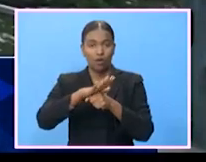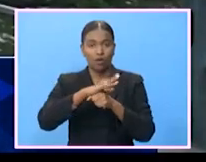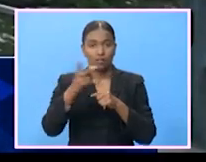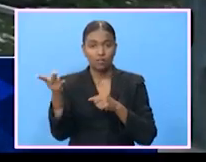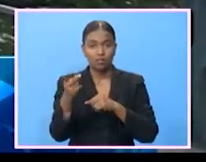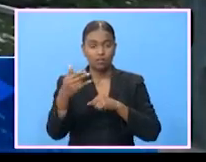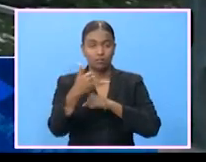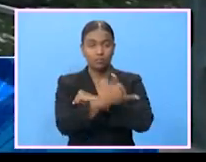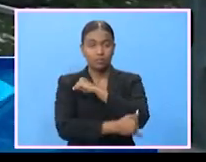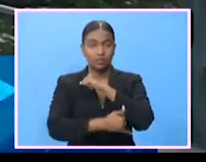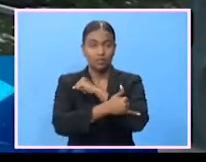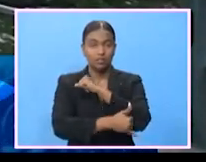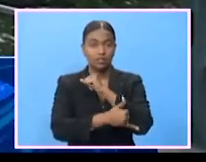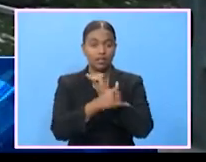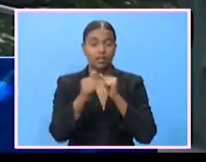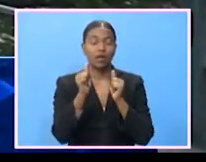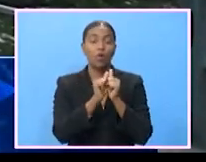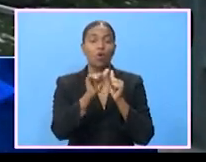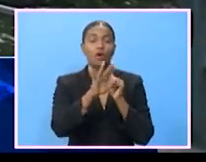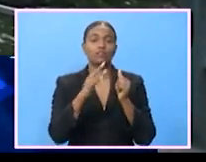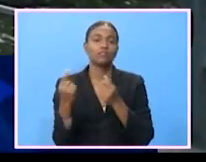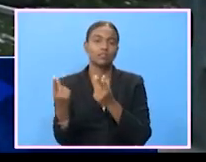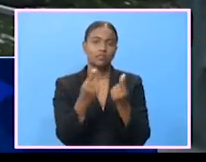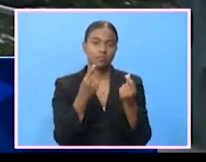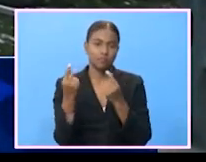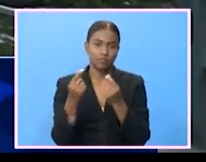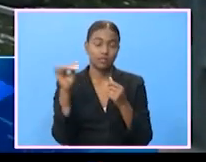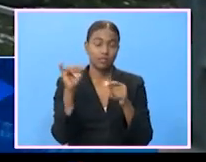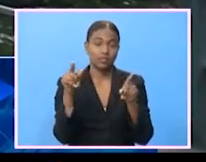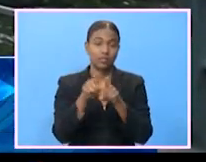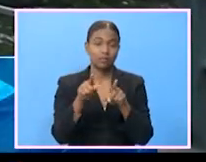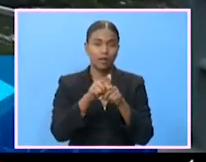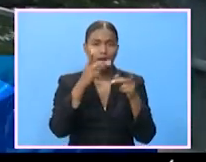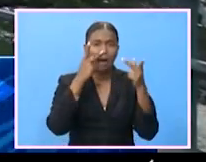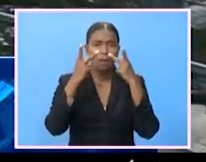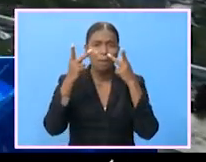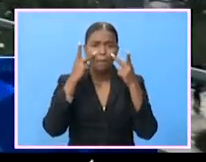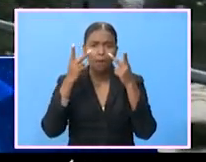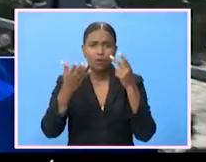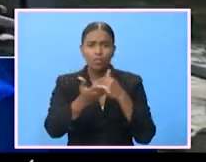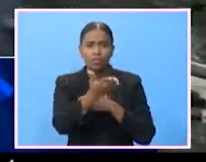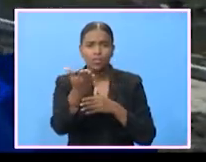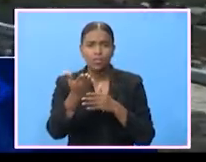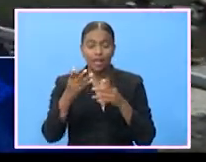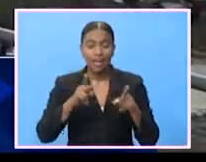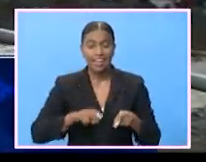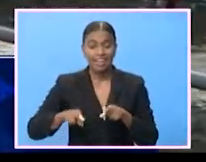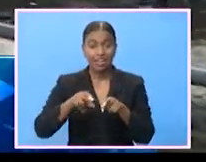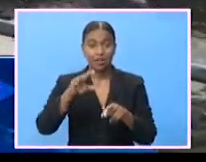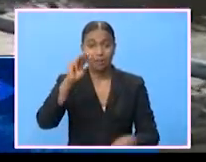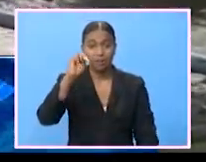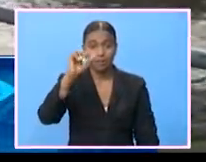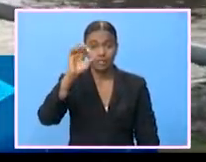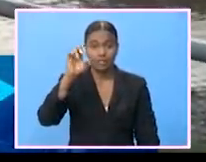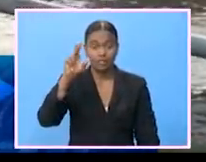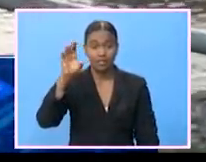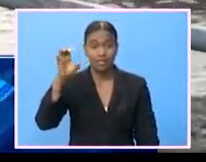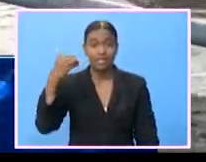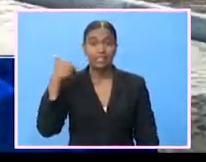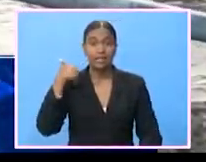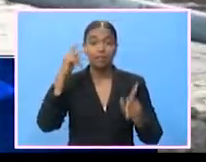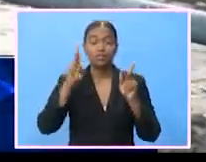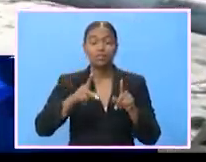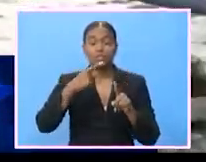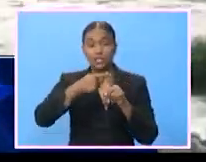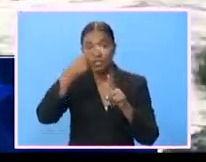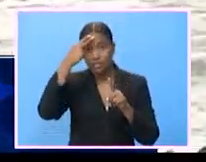ambos países, pues diversos tipos de actividades. E igual también, miren ustedes cómo en el río Masacre hay pues nacionales